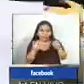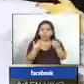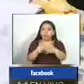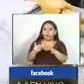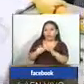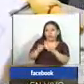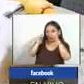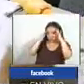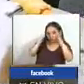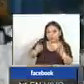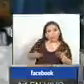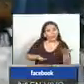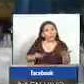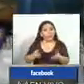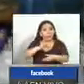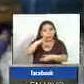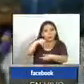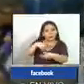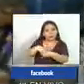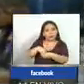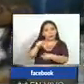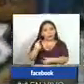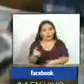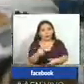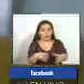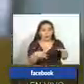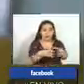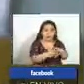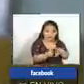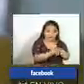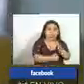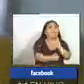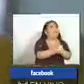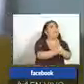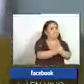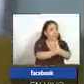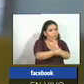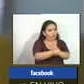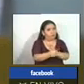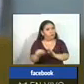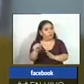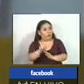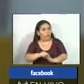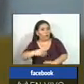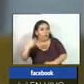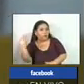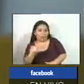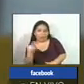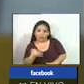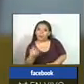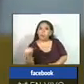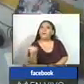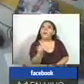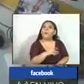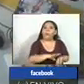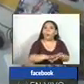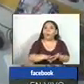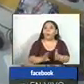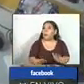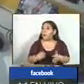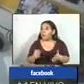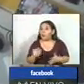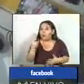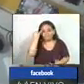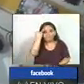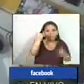de servicios integrales, del talento de su equipo de profesionales, la fidelidad de sus clientes y el desarrollo de